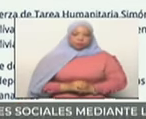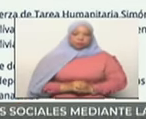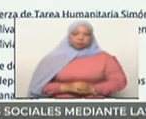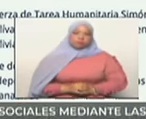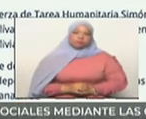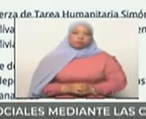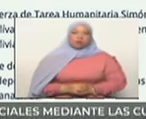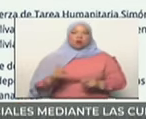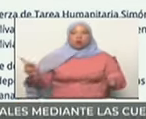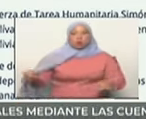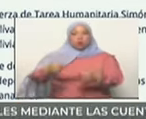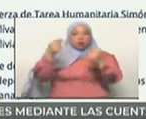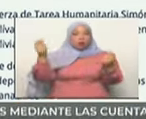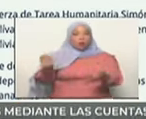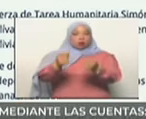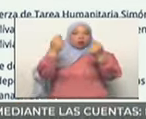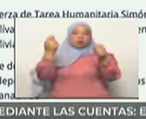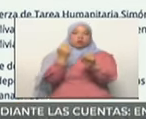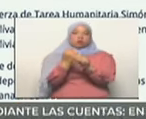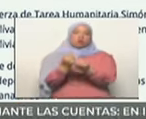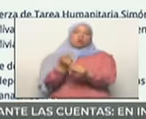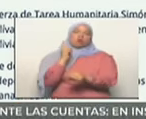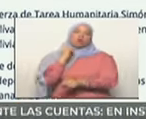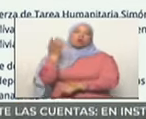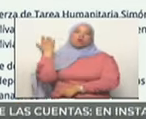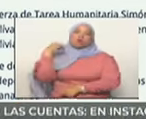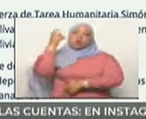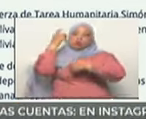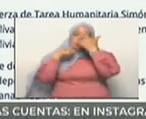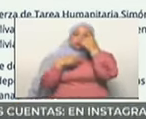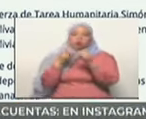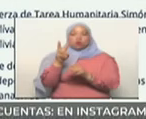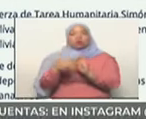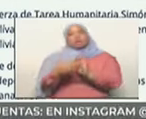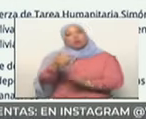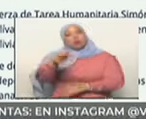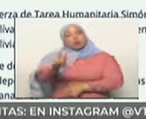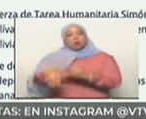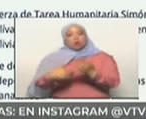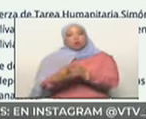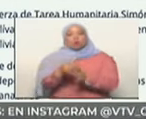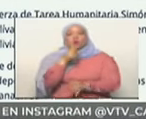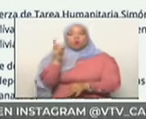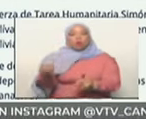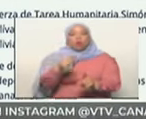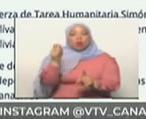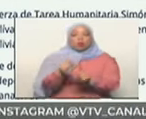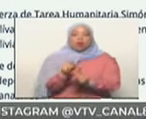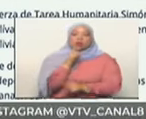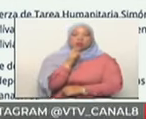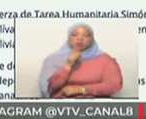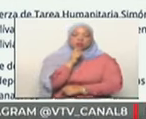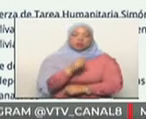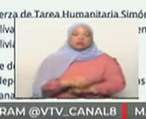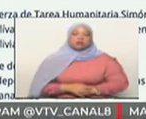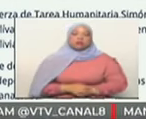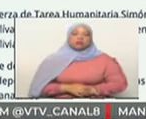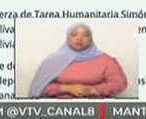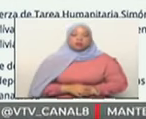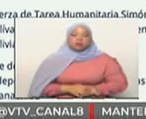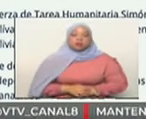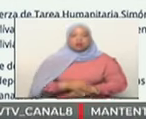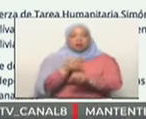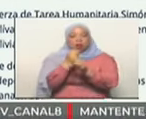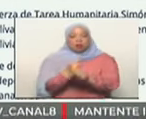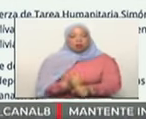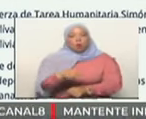ya es más de una campaña desde aquella partida del presidente Chávez en el 2013, que fue una campaña bastante compleja. ¿Qué le viene a usted a la